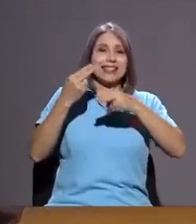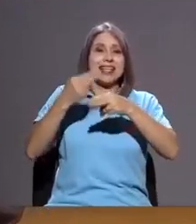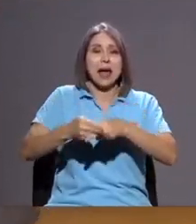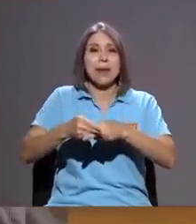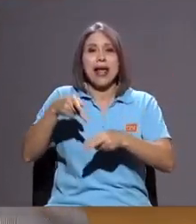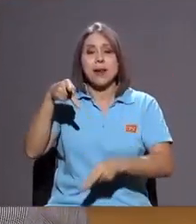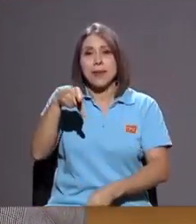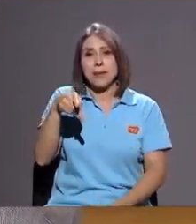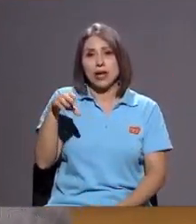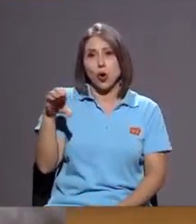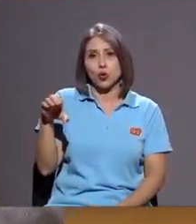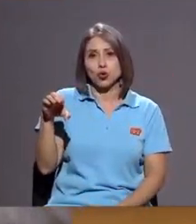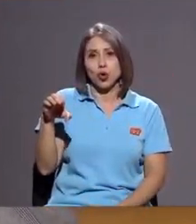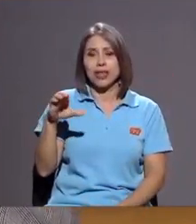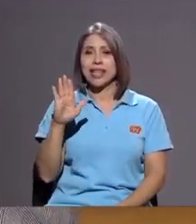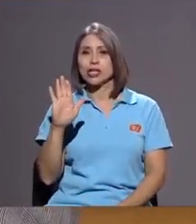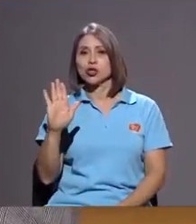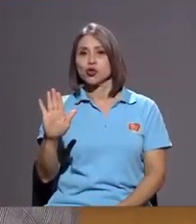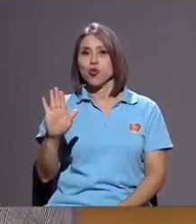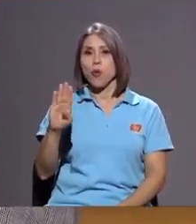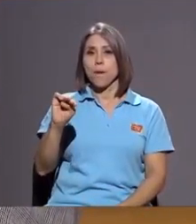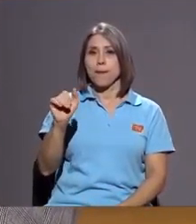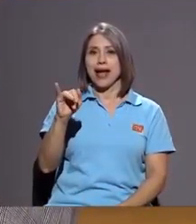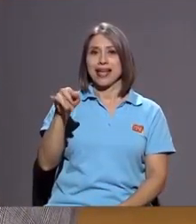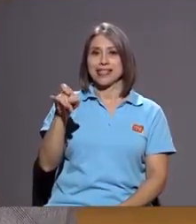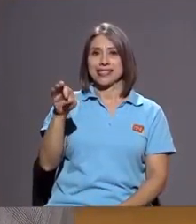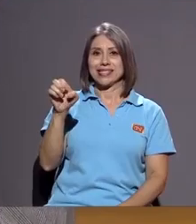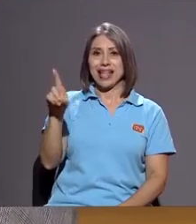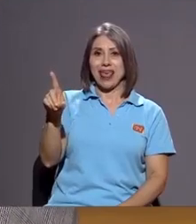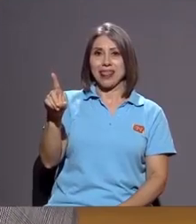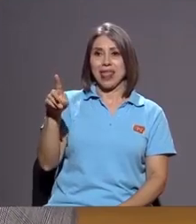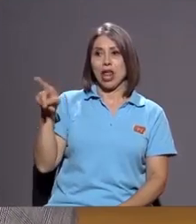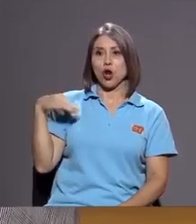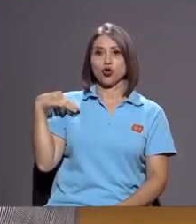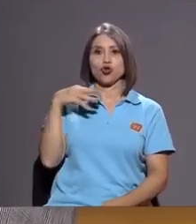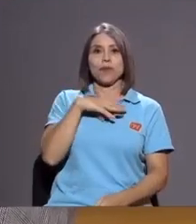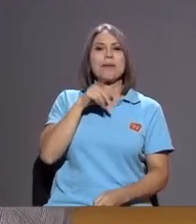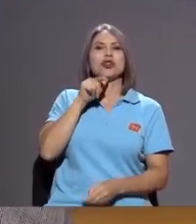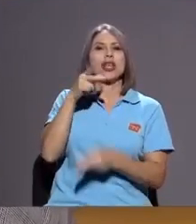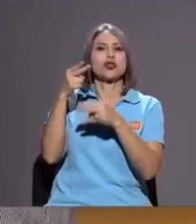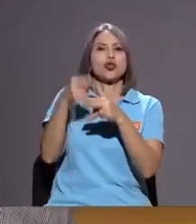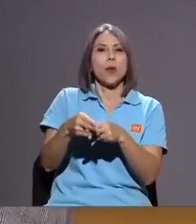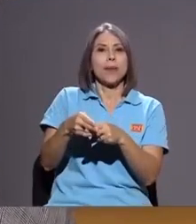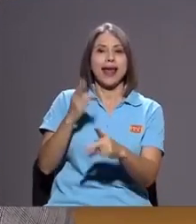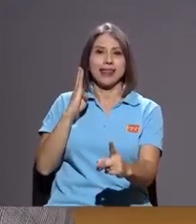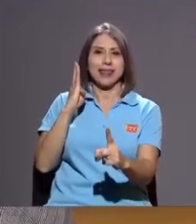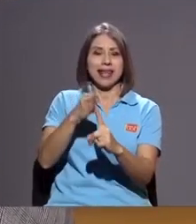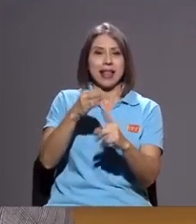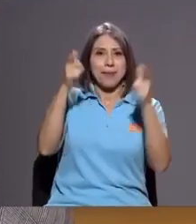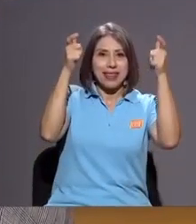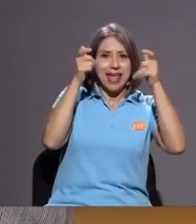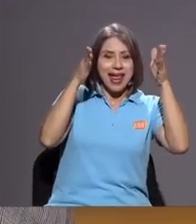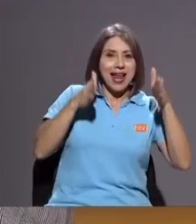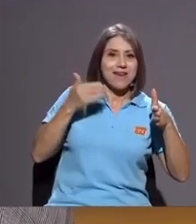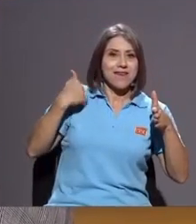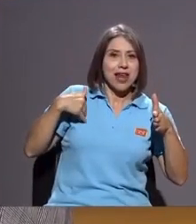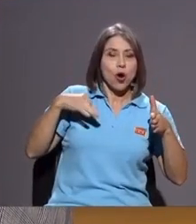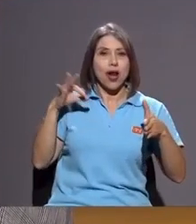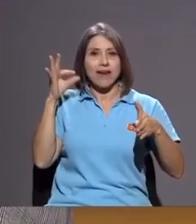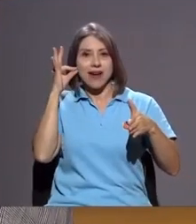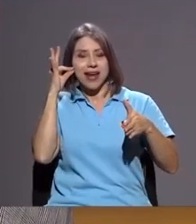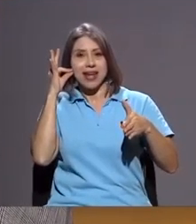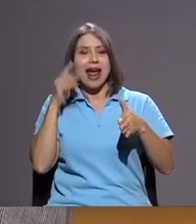de Su Majestad es, los miembros son nombrados directamente por el rey o la reina. Y un requisito esencial es